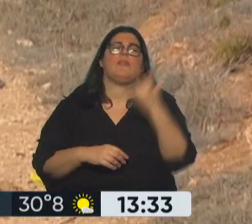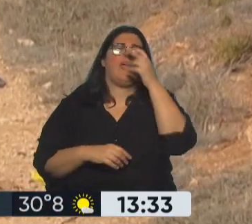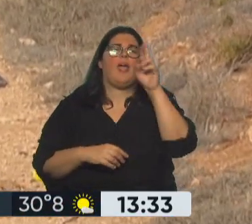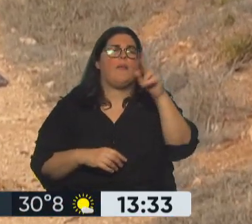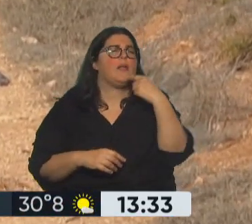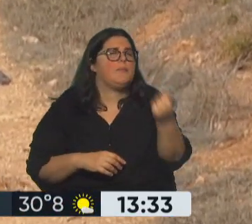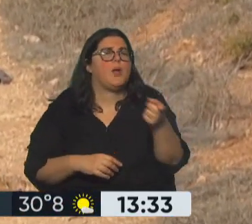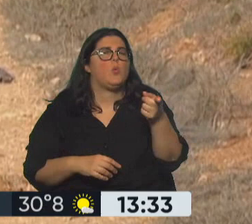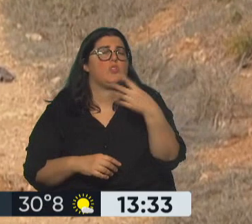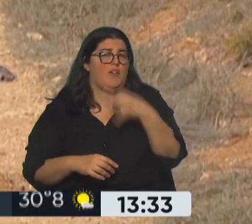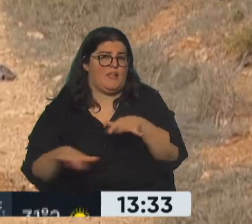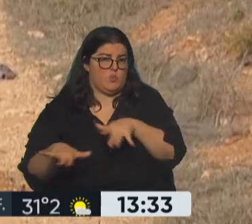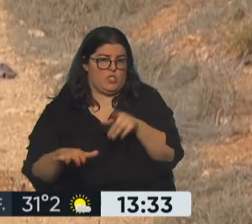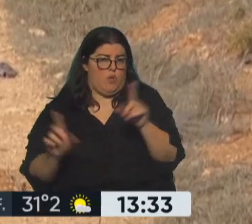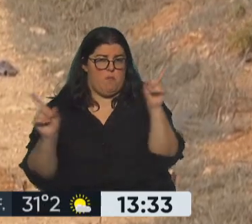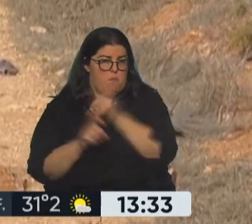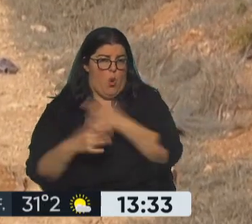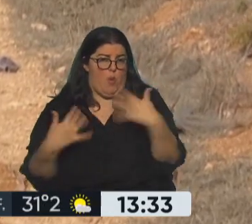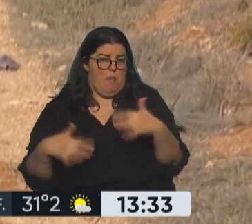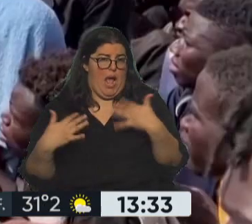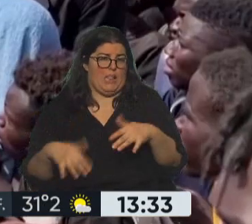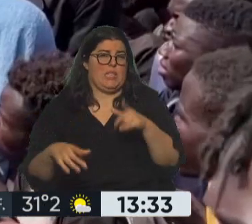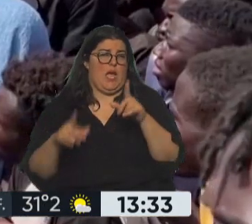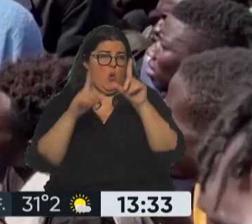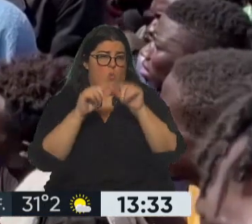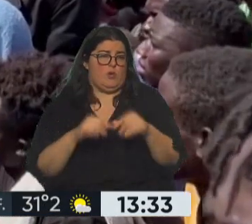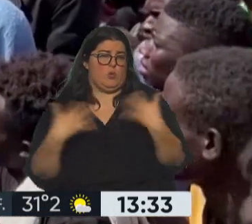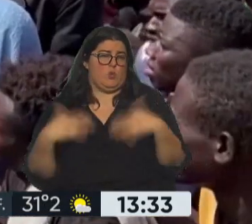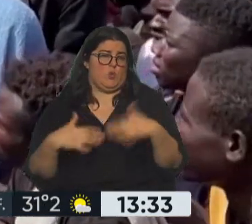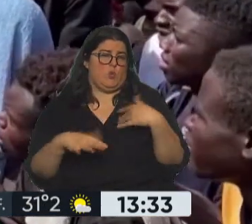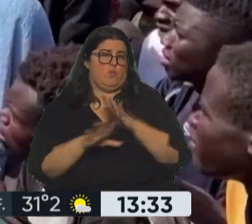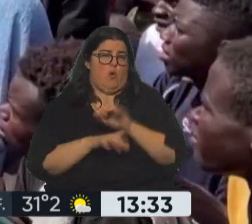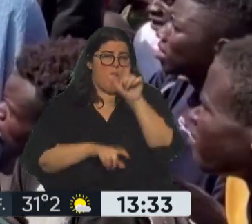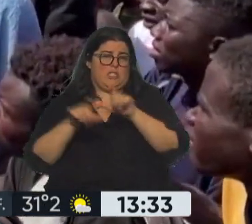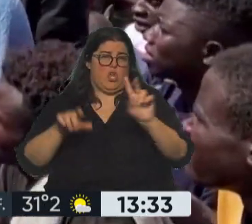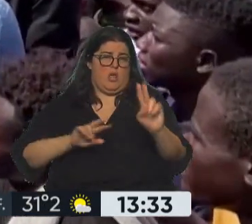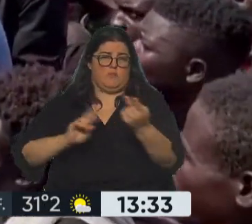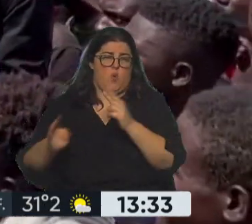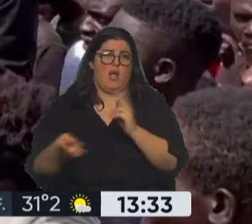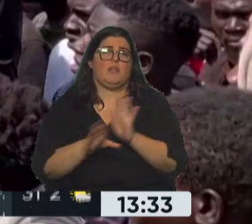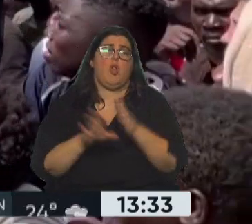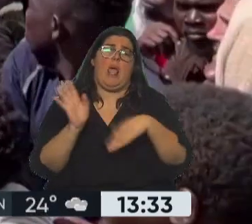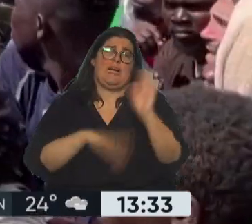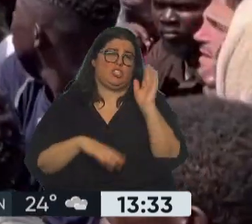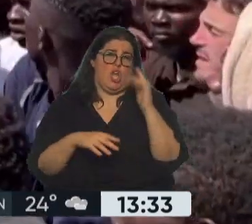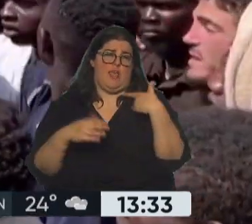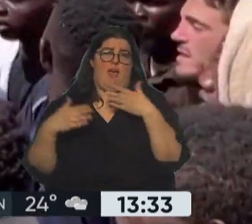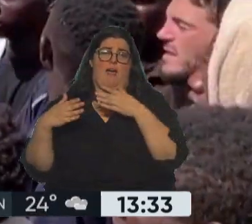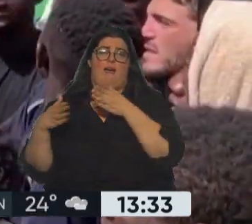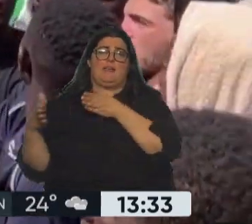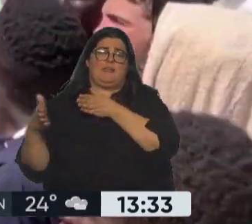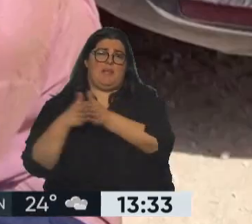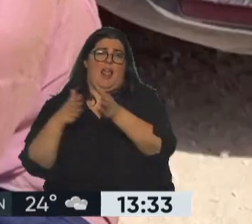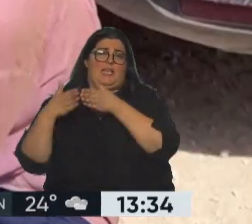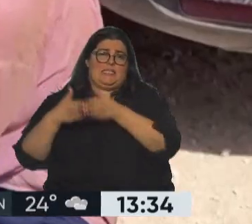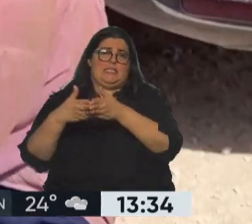situación realmente problemática, son números que estremecen, estamos hablando de vidas que se pierden, la mayoría no llega a destino, esta es una